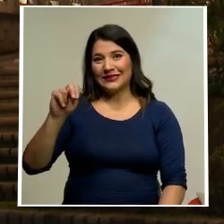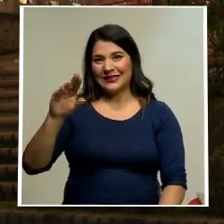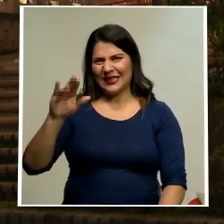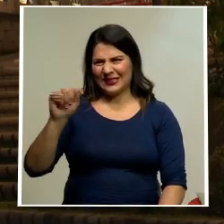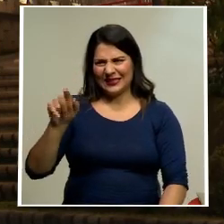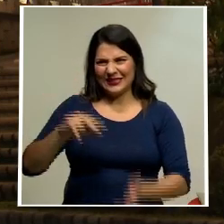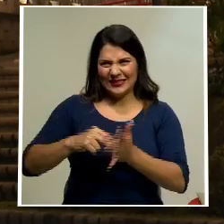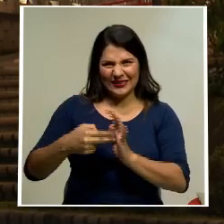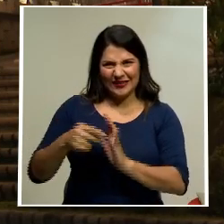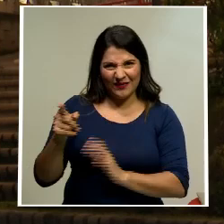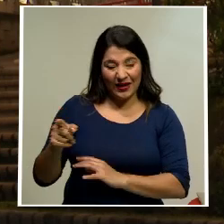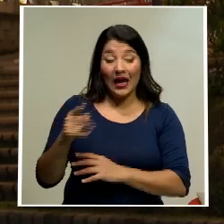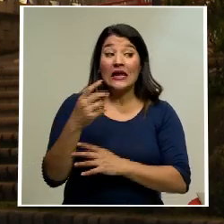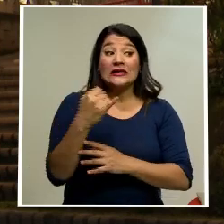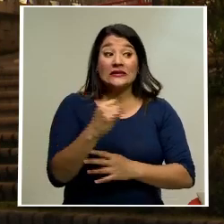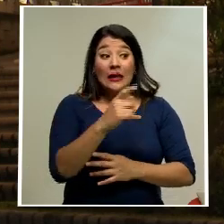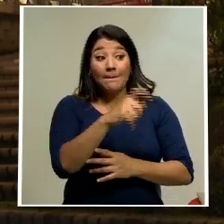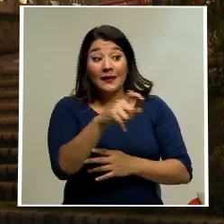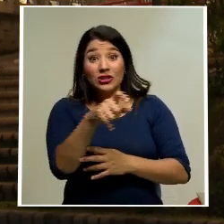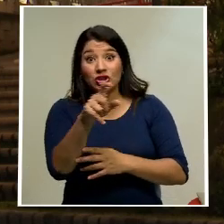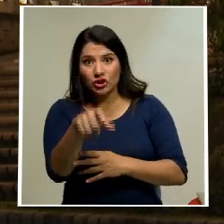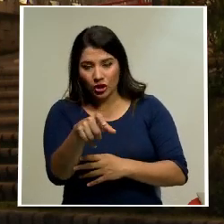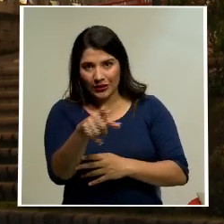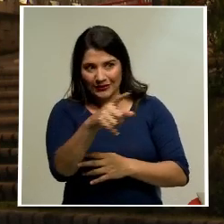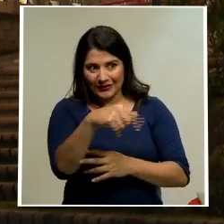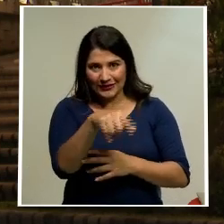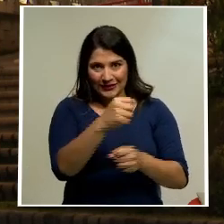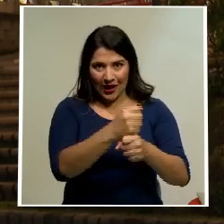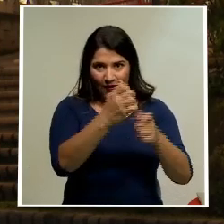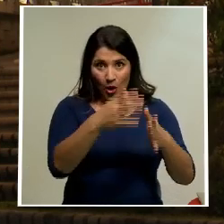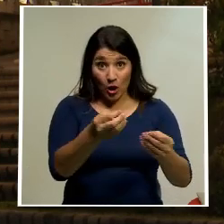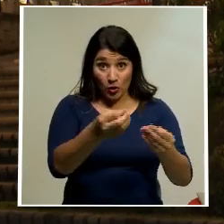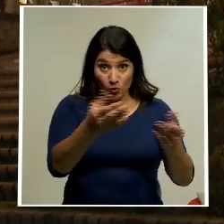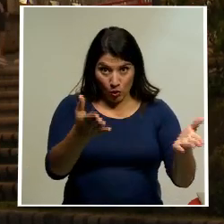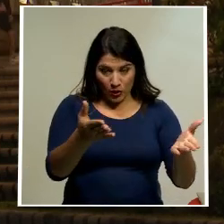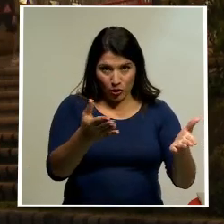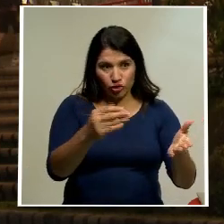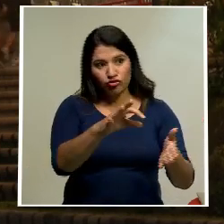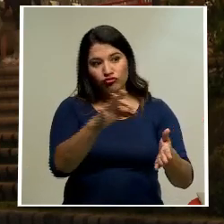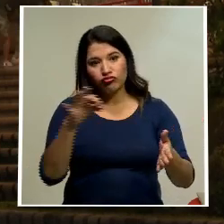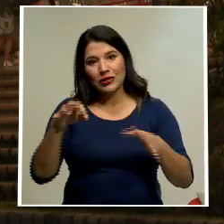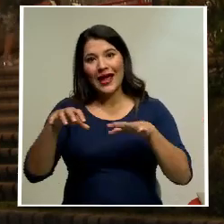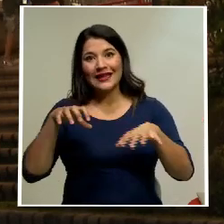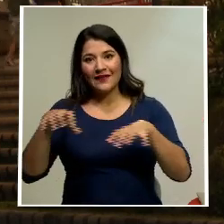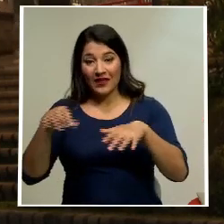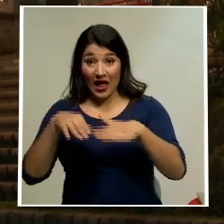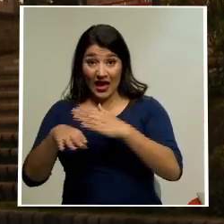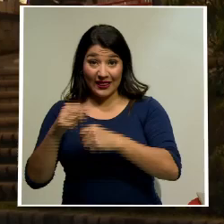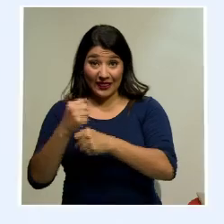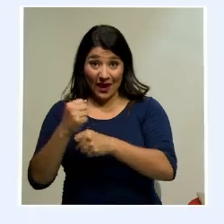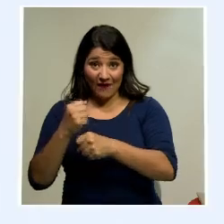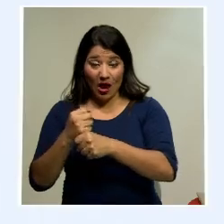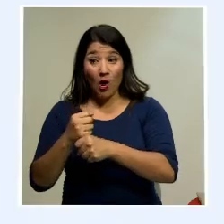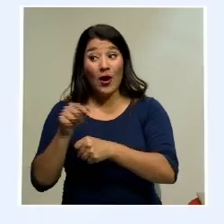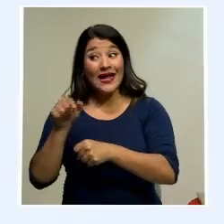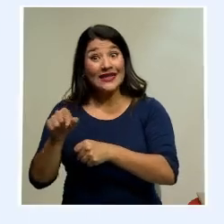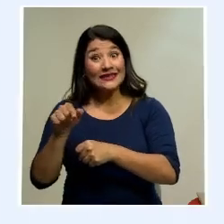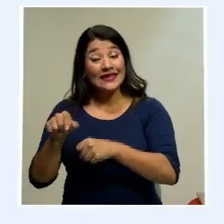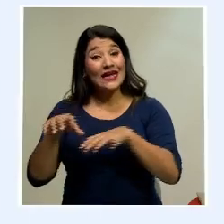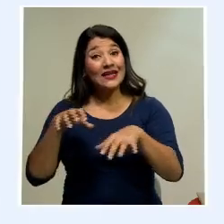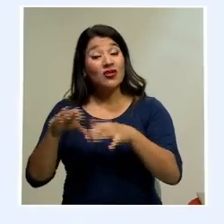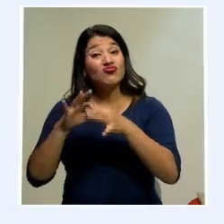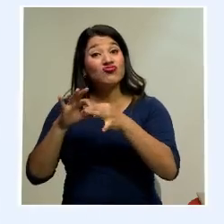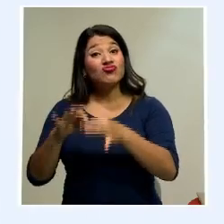tema permanece, votarán en contra del proyecto de empleo público. Aunque parezca no tener que ver